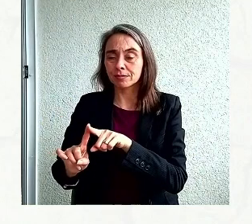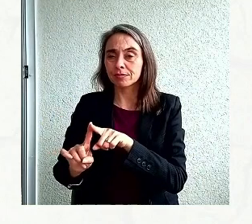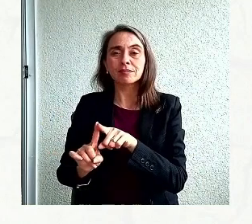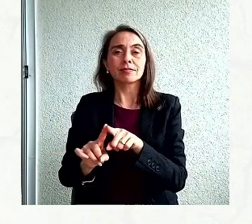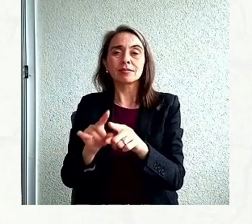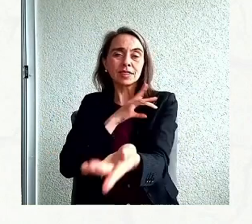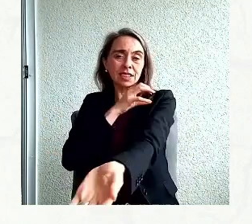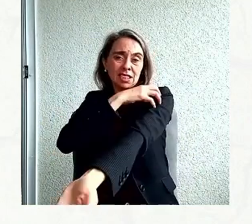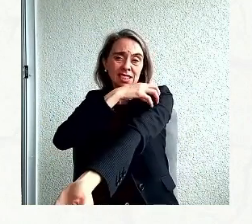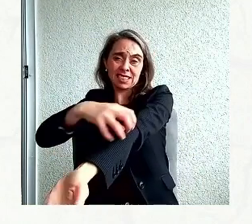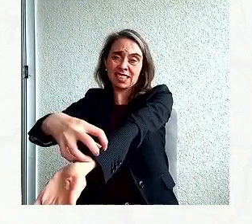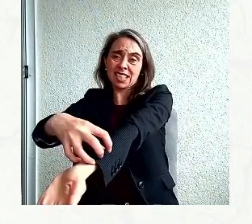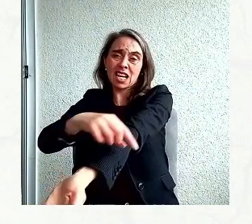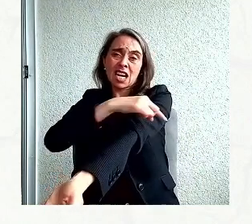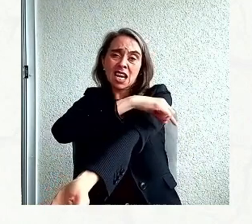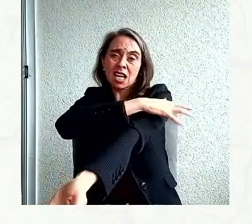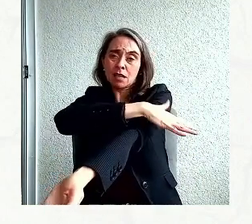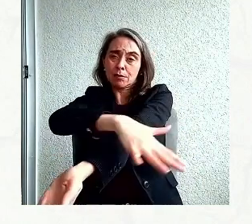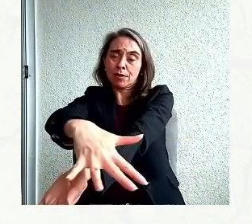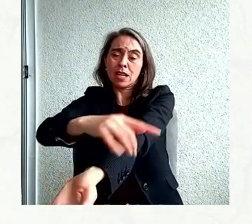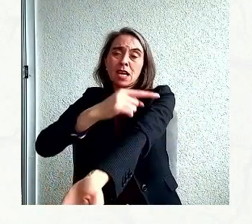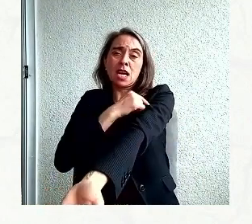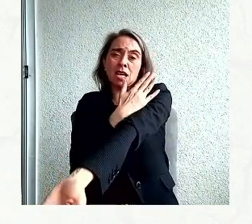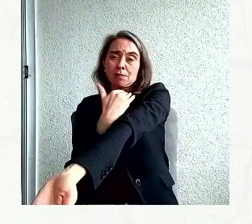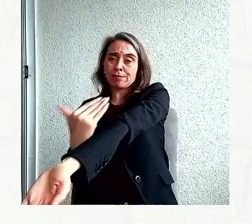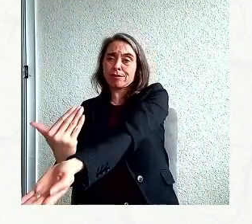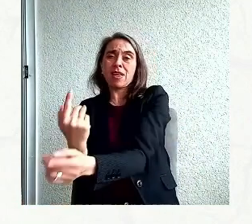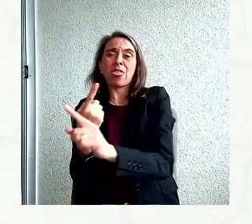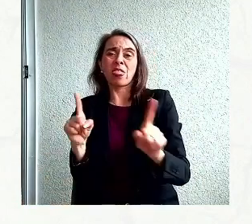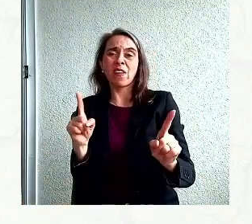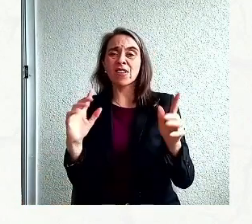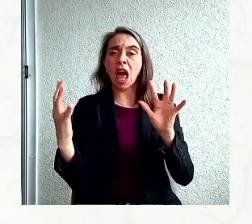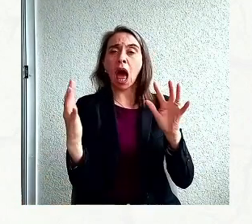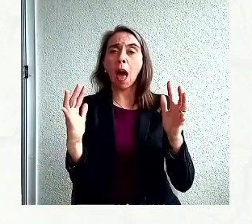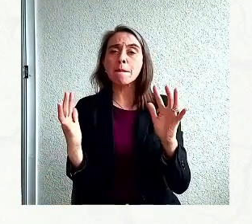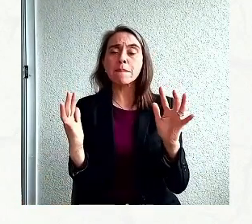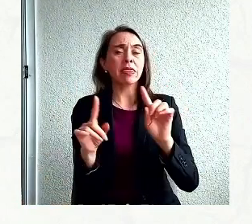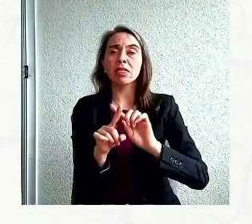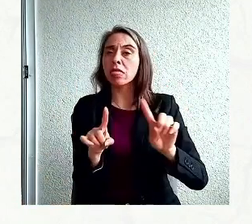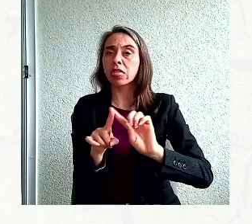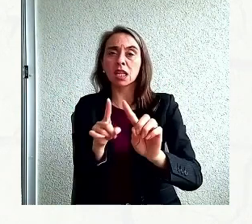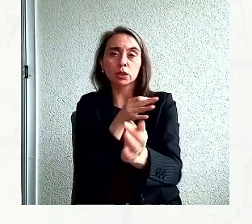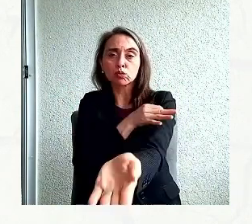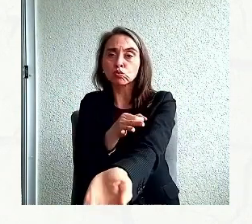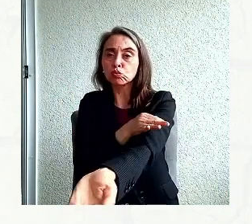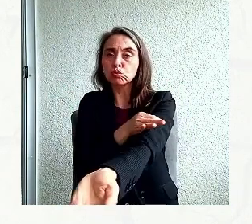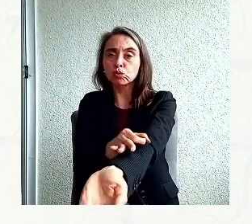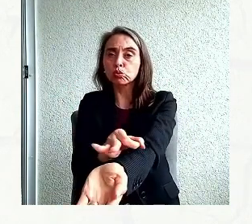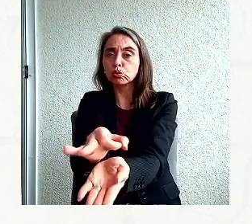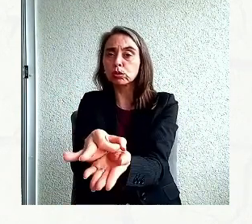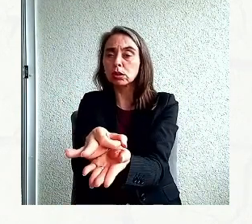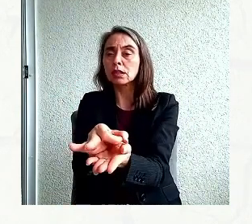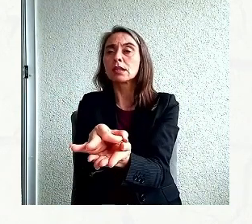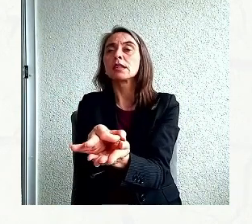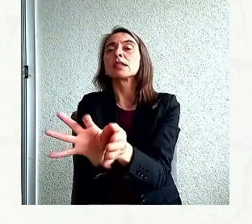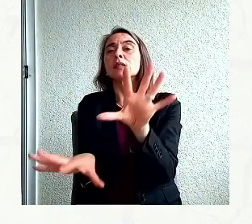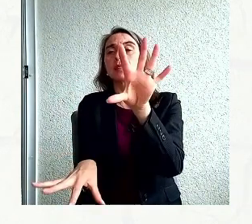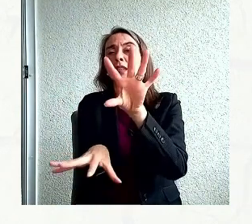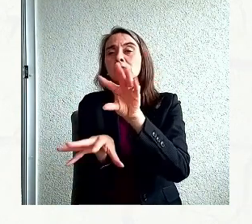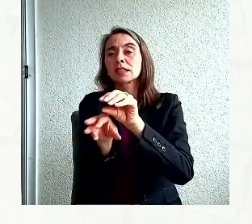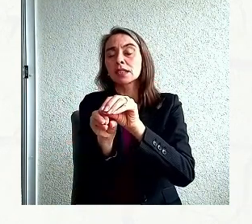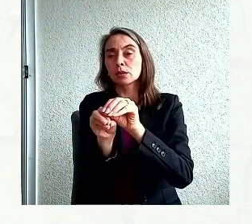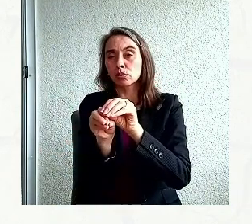Y dentro de esto yo quisiera hacer un pequeño zoom en dos partes más. Una de ellas es en